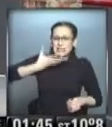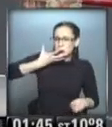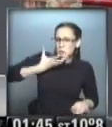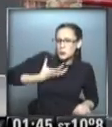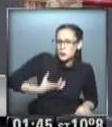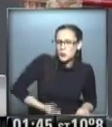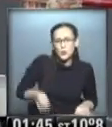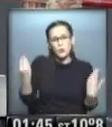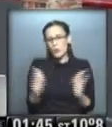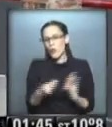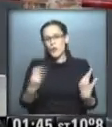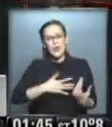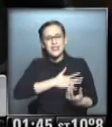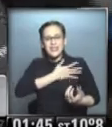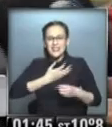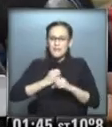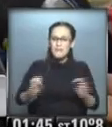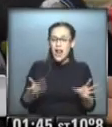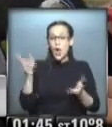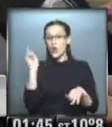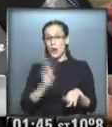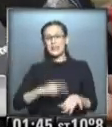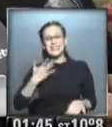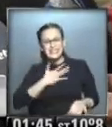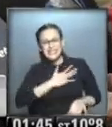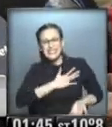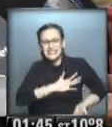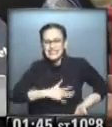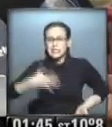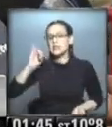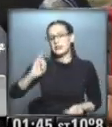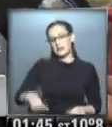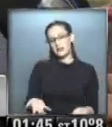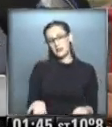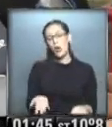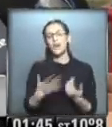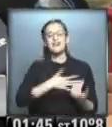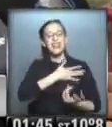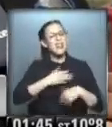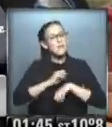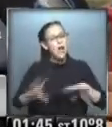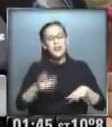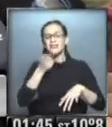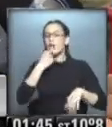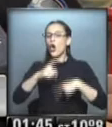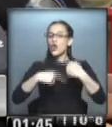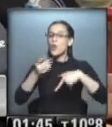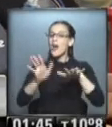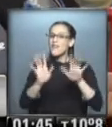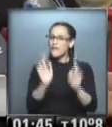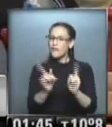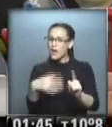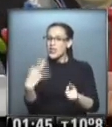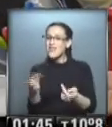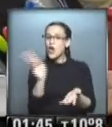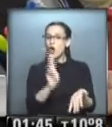y angustia. ¿Tiene riesgo de volver a la prisión? Y la angustia viene justamente por eso. Según, si el fallo queda firme, él tendría que volver a la